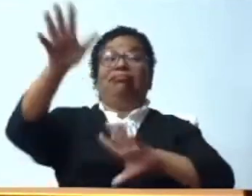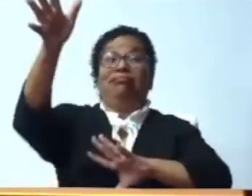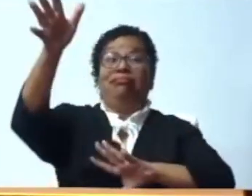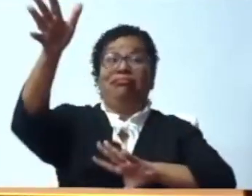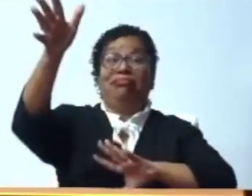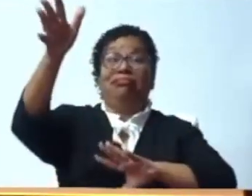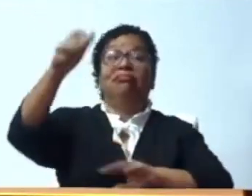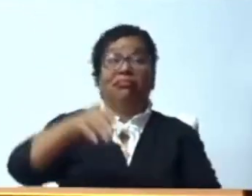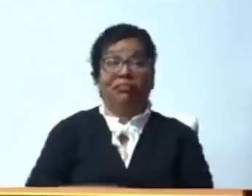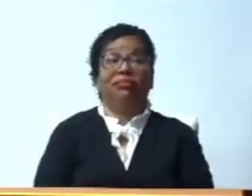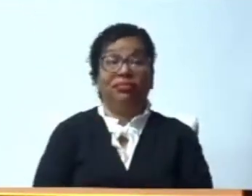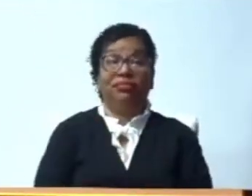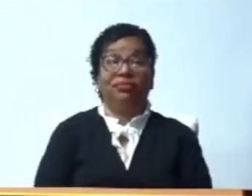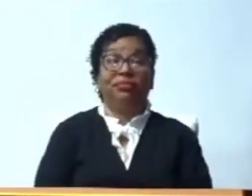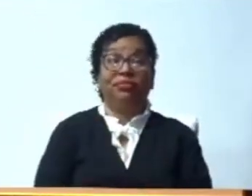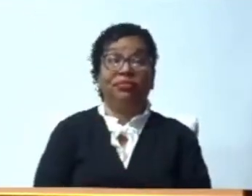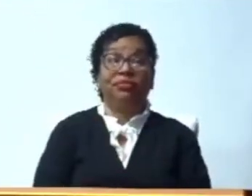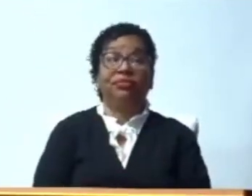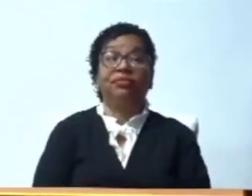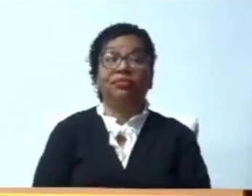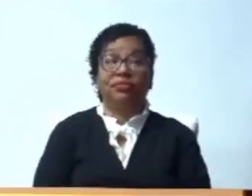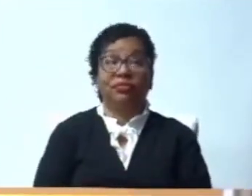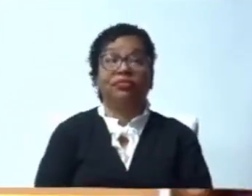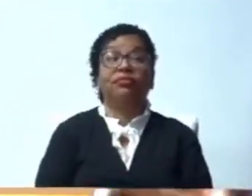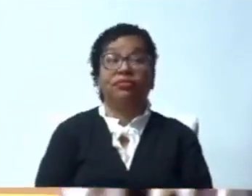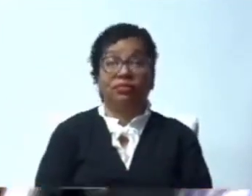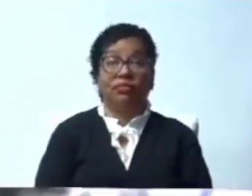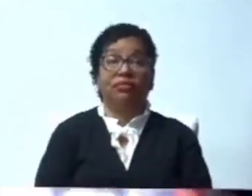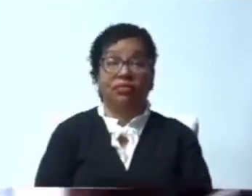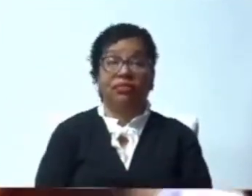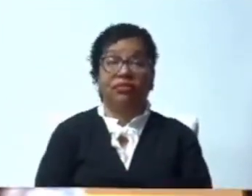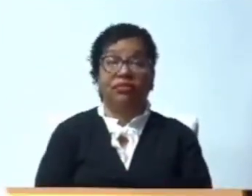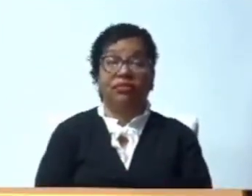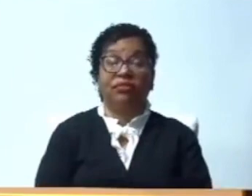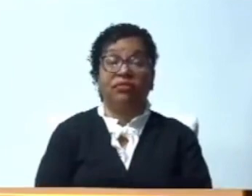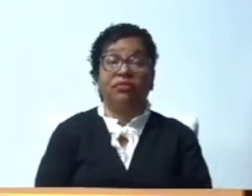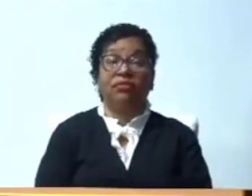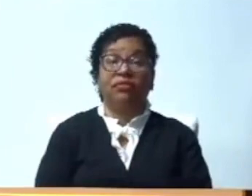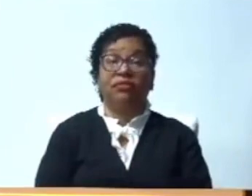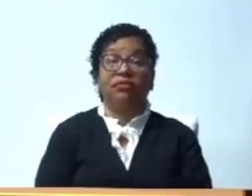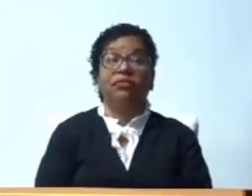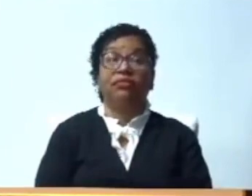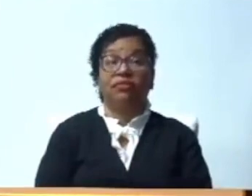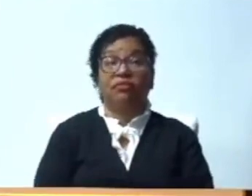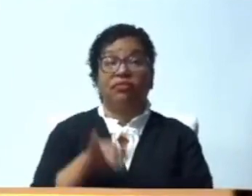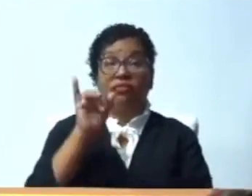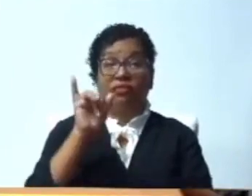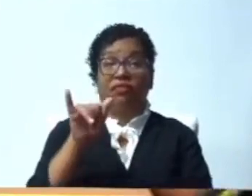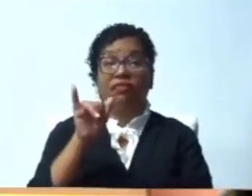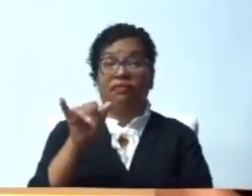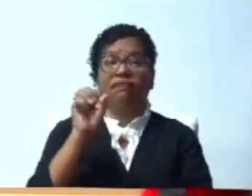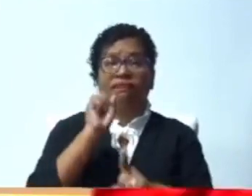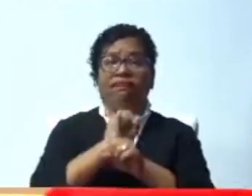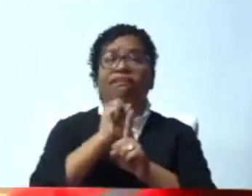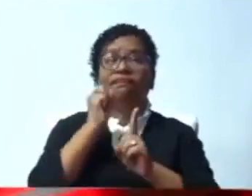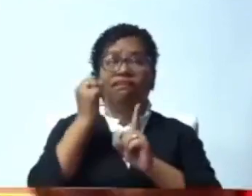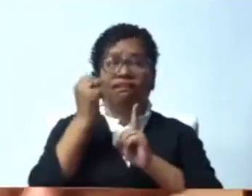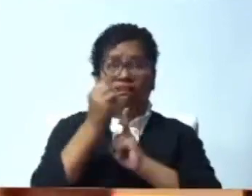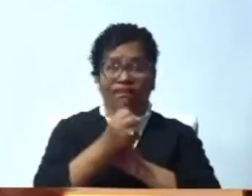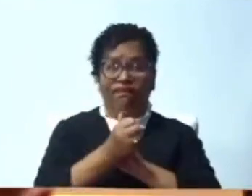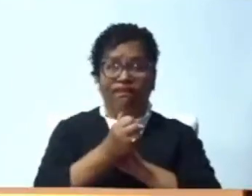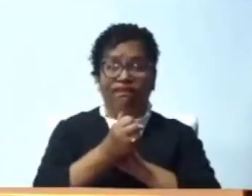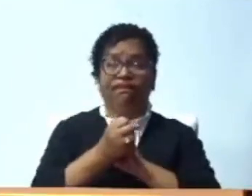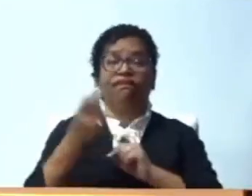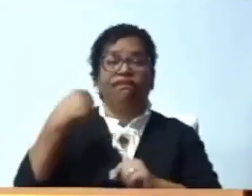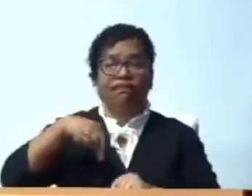ante esta situación este bloque del partido de la Liberación Dominicana denuncia ante